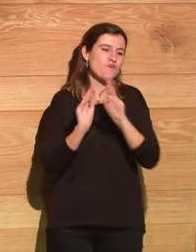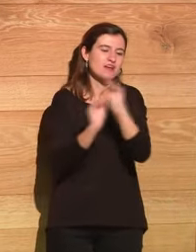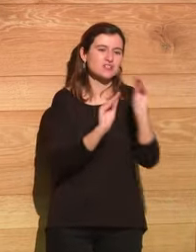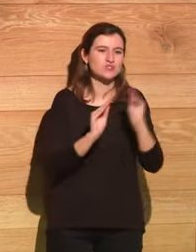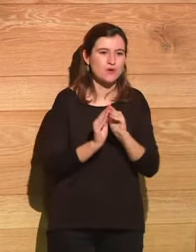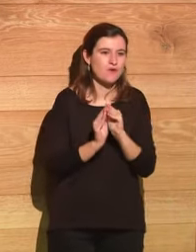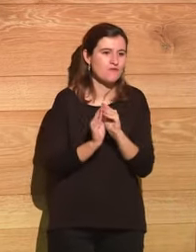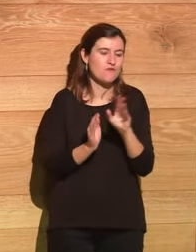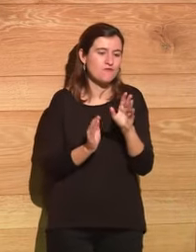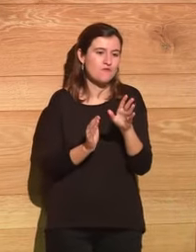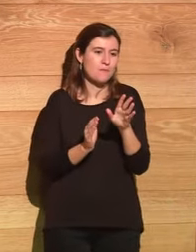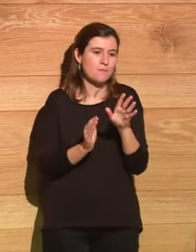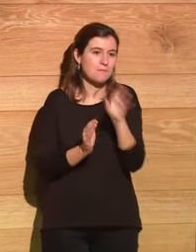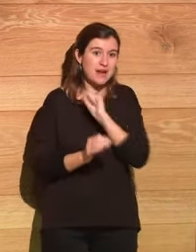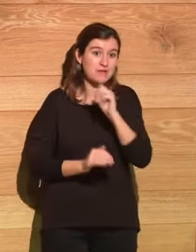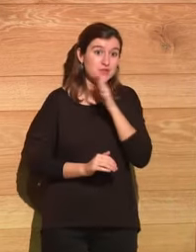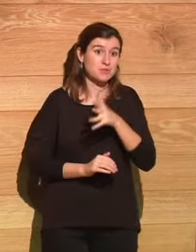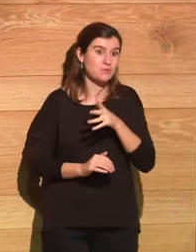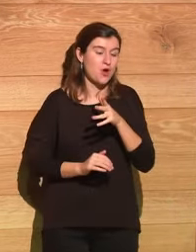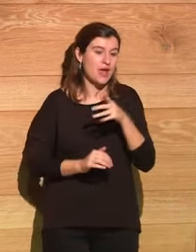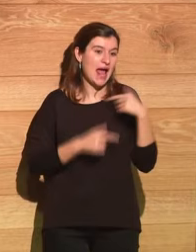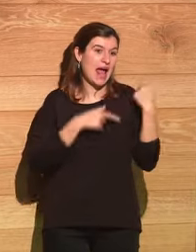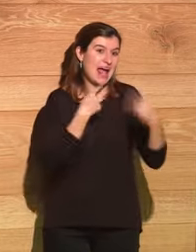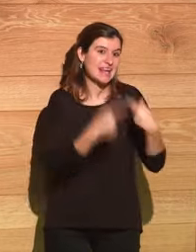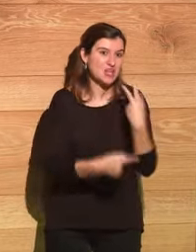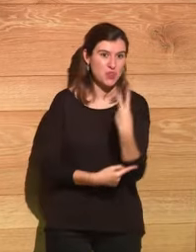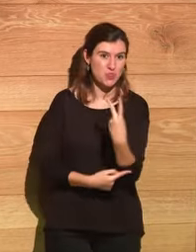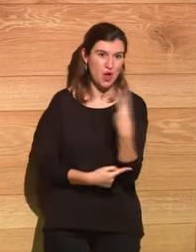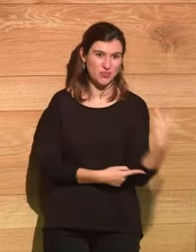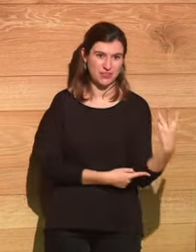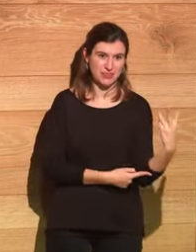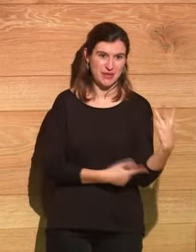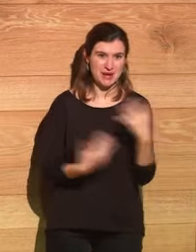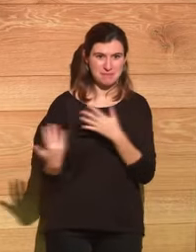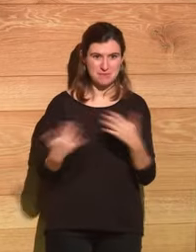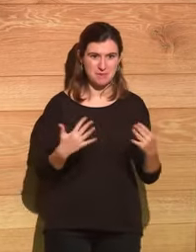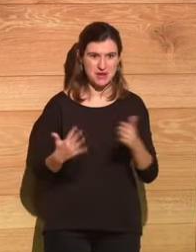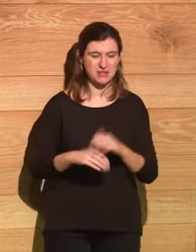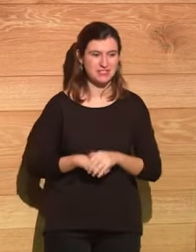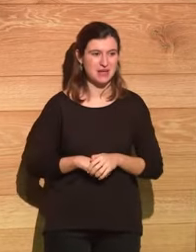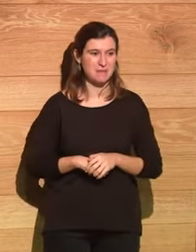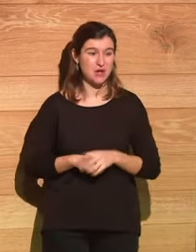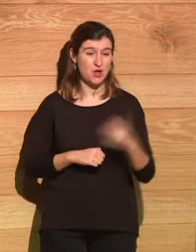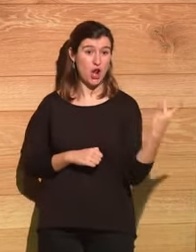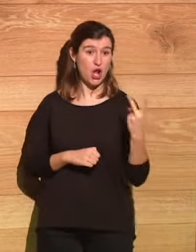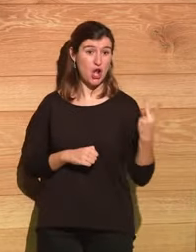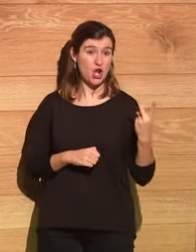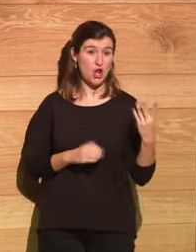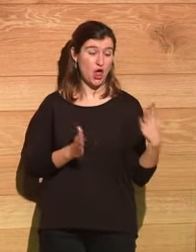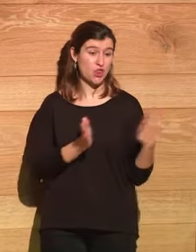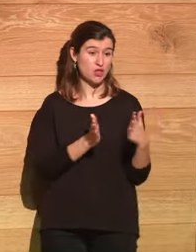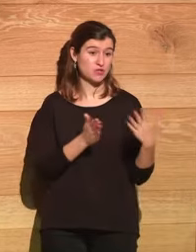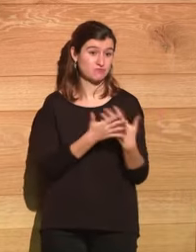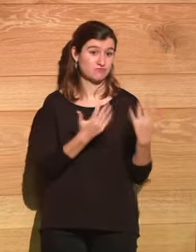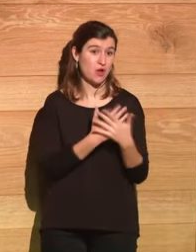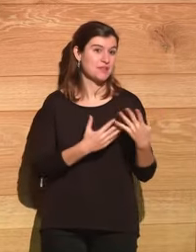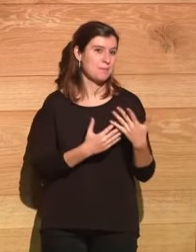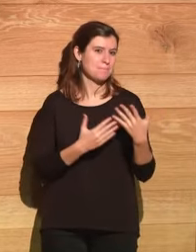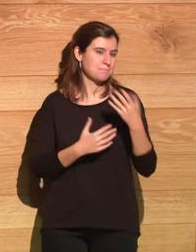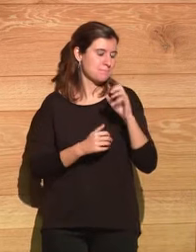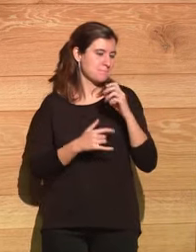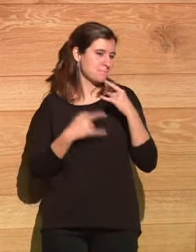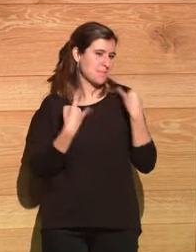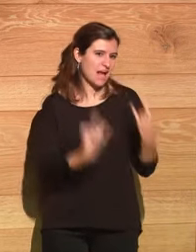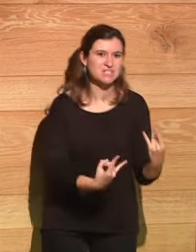fantástico porque separan dos generaciones, no sé si tres incluso, entre ellos, pero ambos tienen una pasión igual que yo, que son las